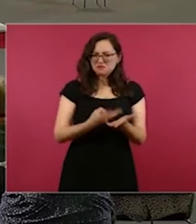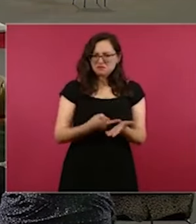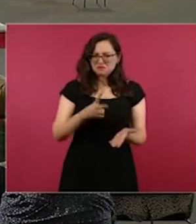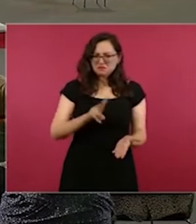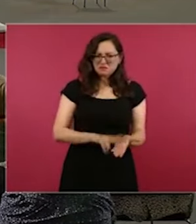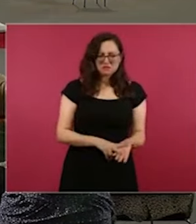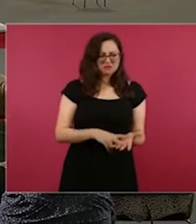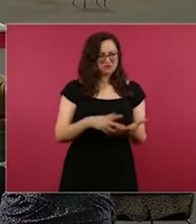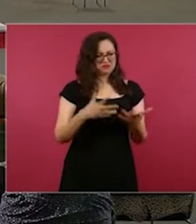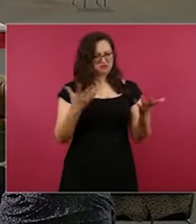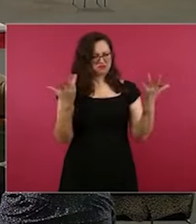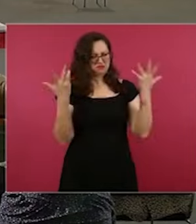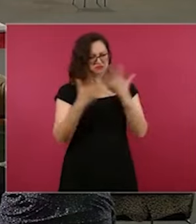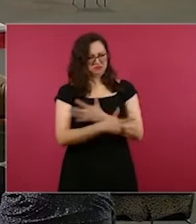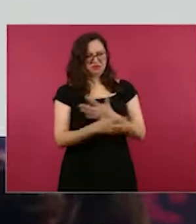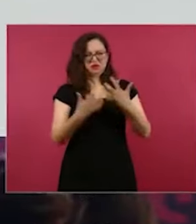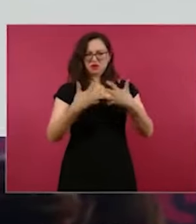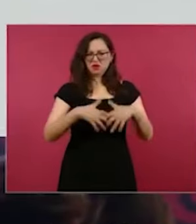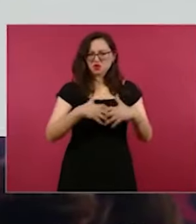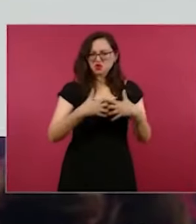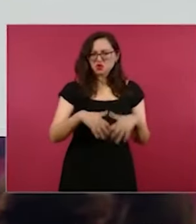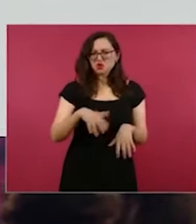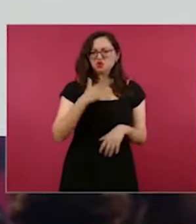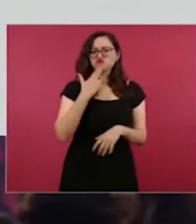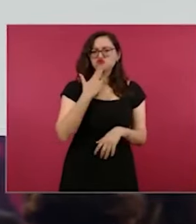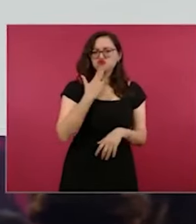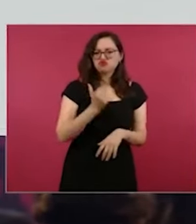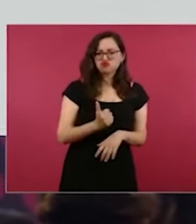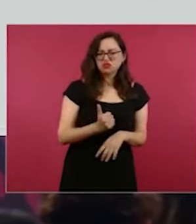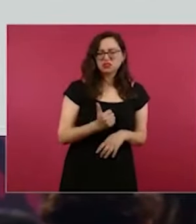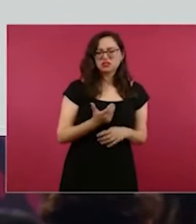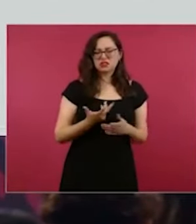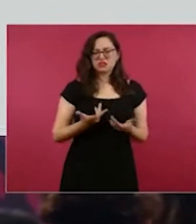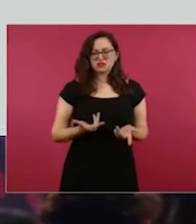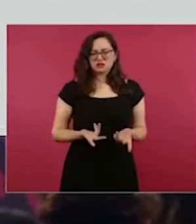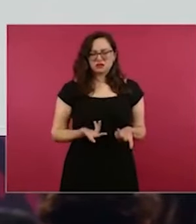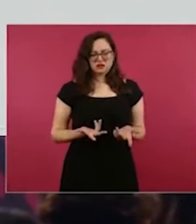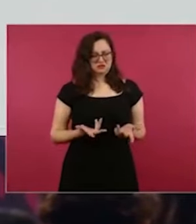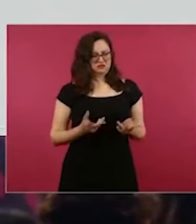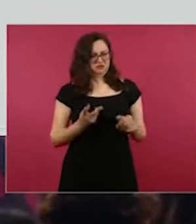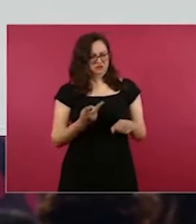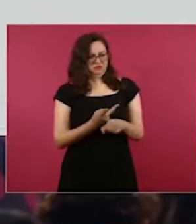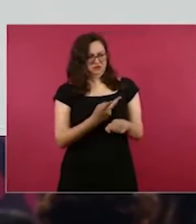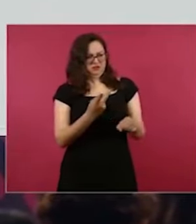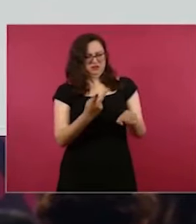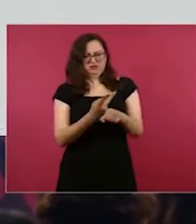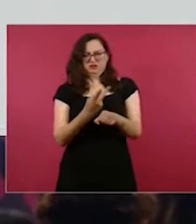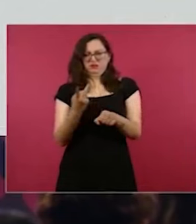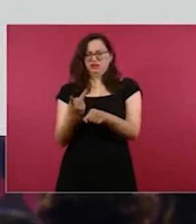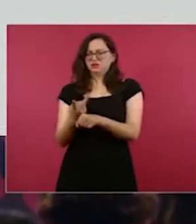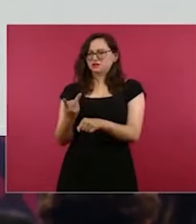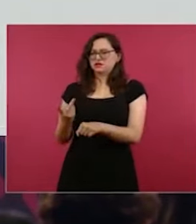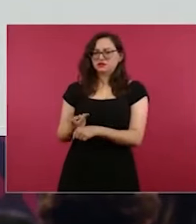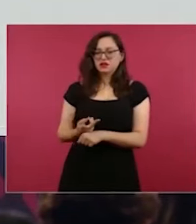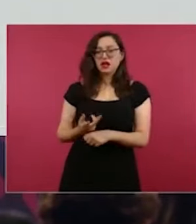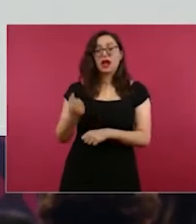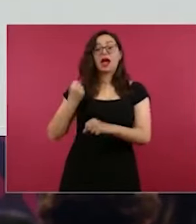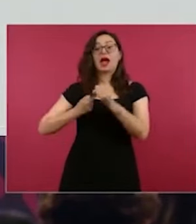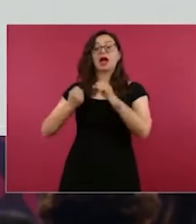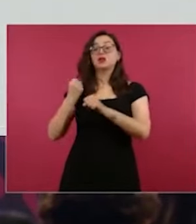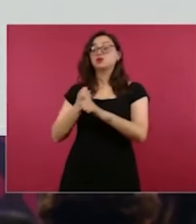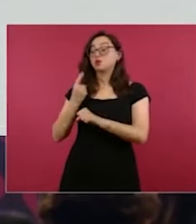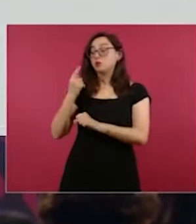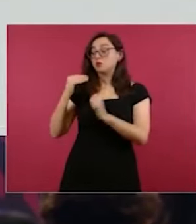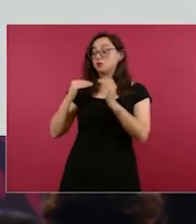involucrado se están llevando a cabo investigaciones exhaustivas para determinar las responsabilidades y sancionar a aquellos que hayan